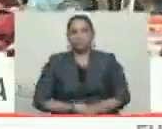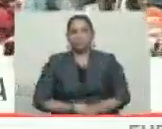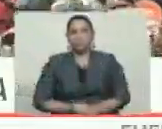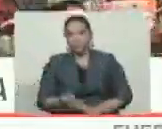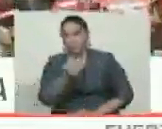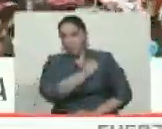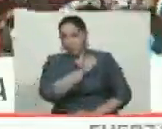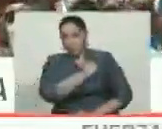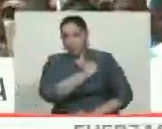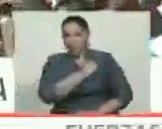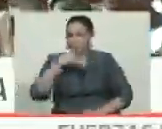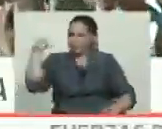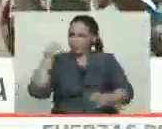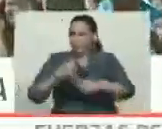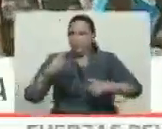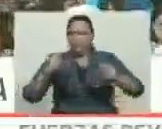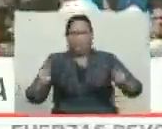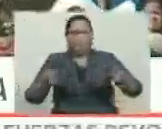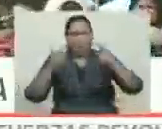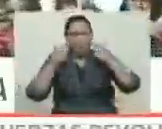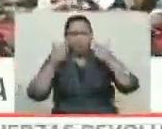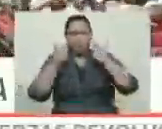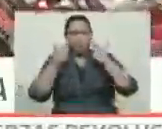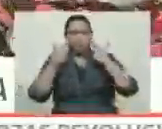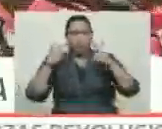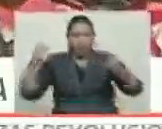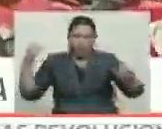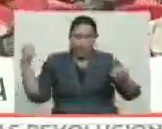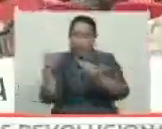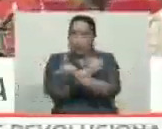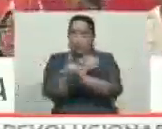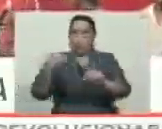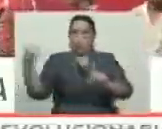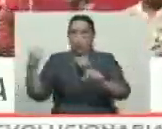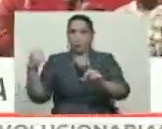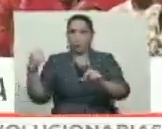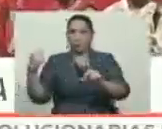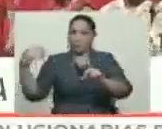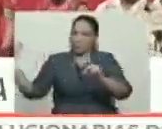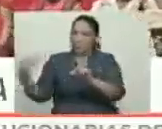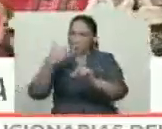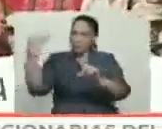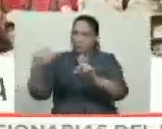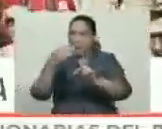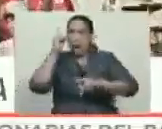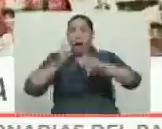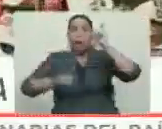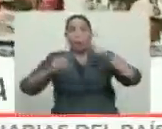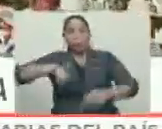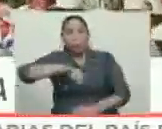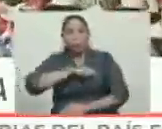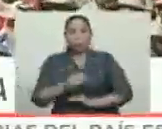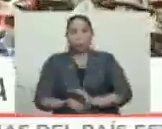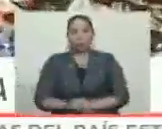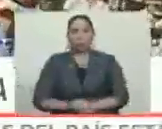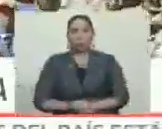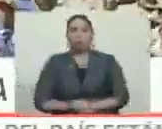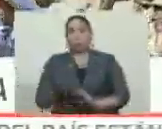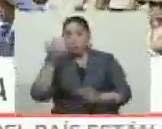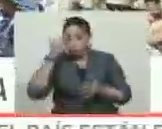Camaradas, yo debo alertarles que nos van a atacar, que pudieran hacerle daño a alguno de nosotros. Es